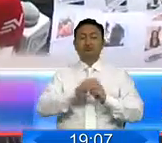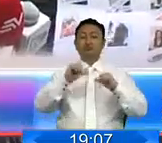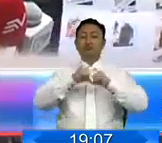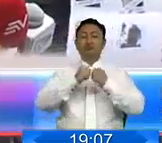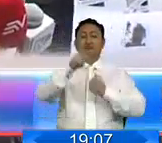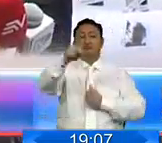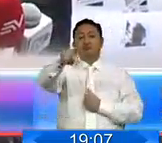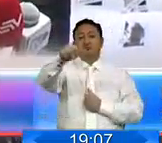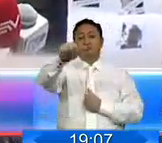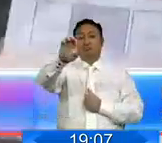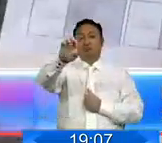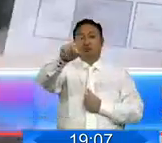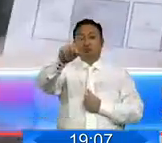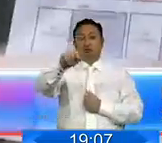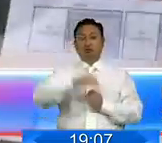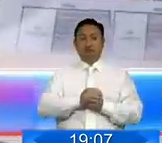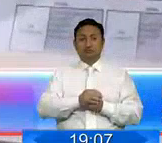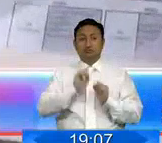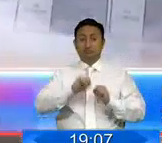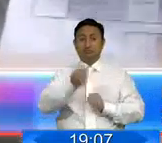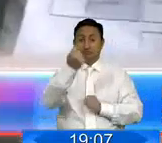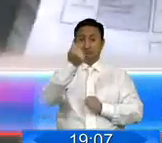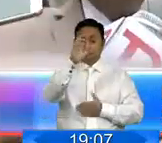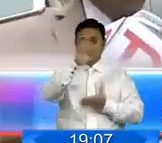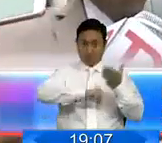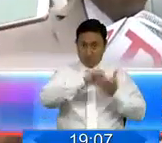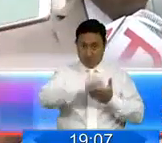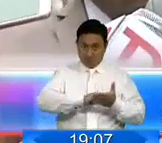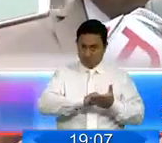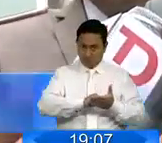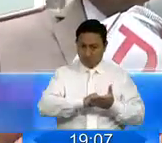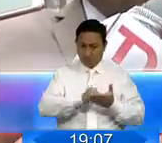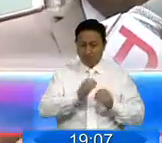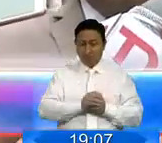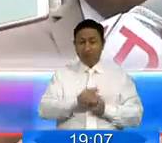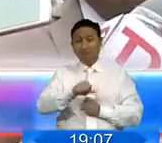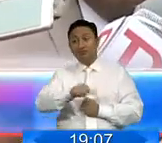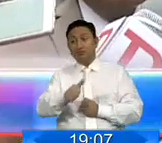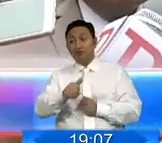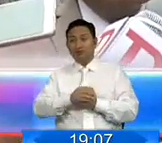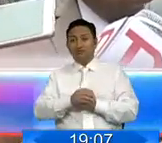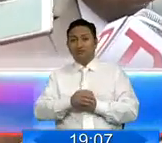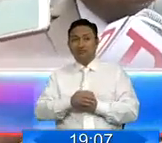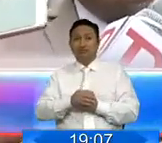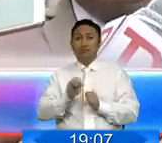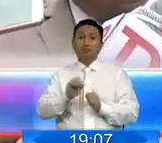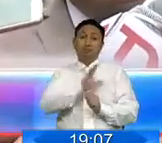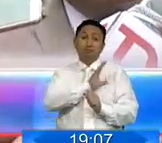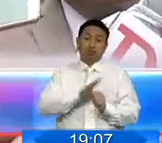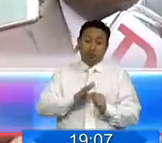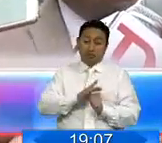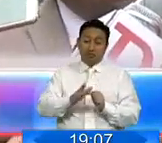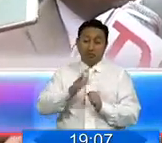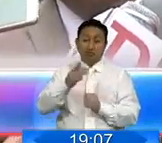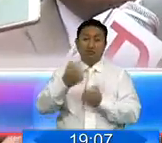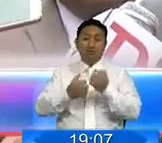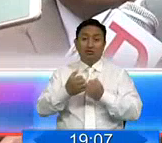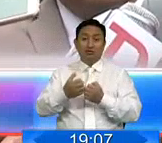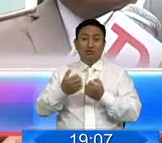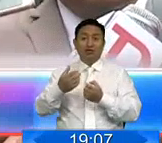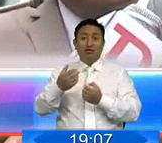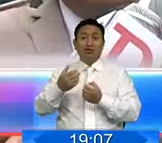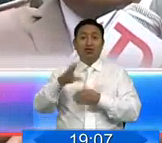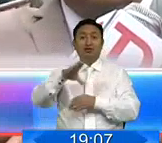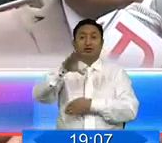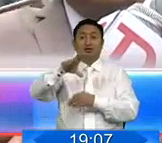Andrés Páez, que hablaba no solo del cobro de diezmos. Concusión, por un lado, que por si acaso es imprescriptible. Por otro lado,